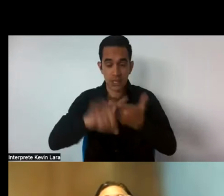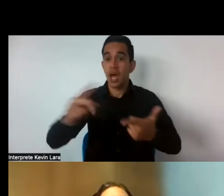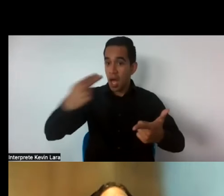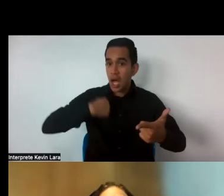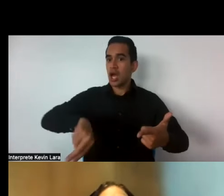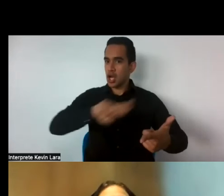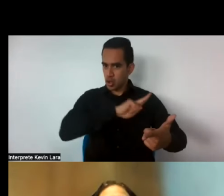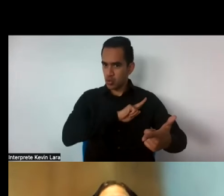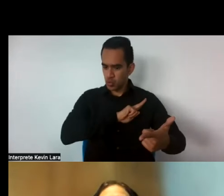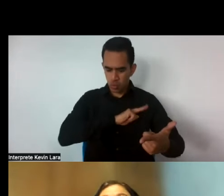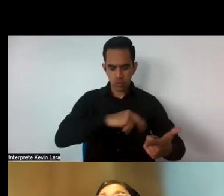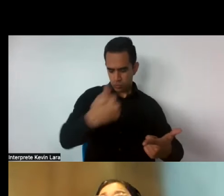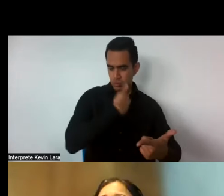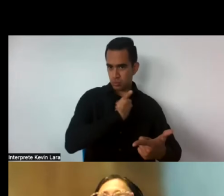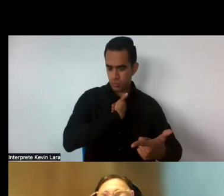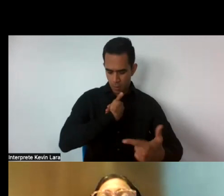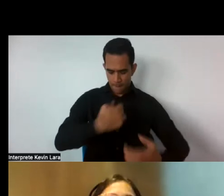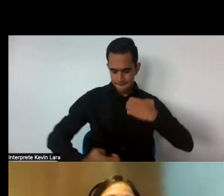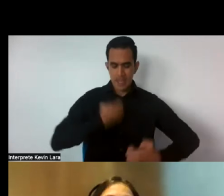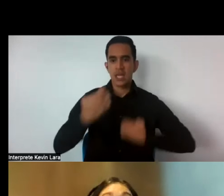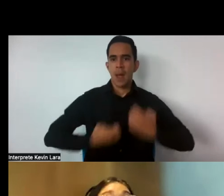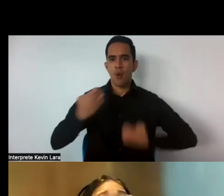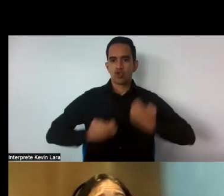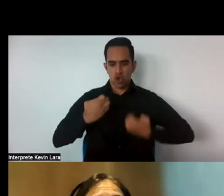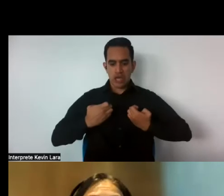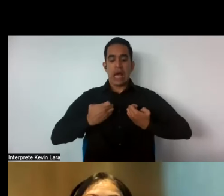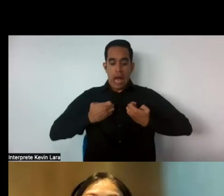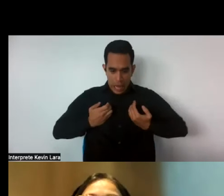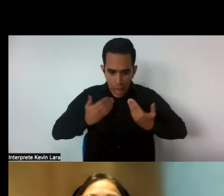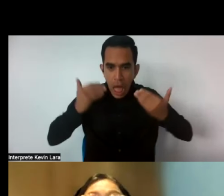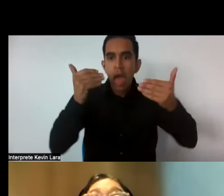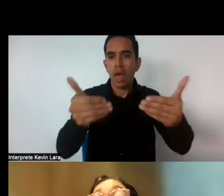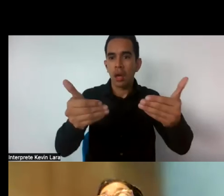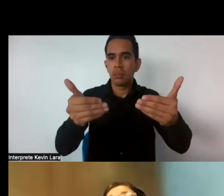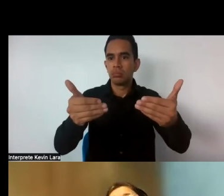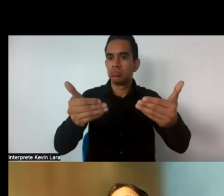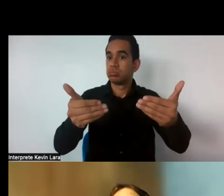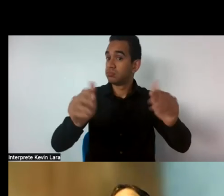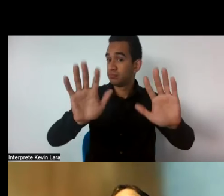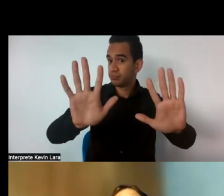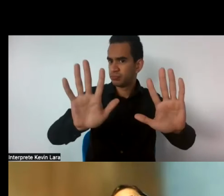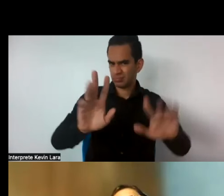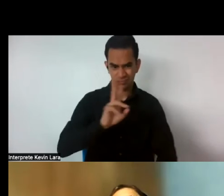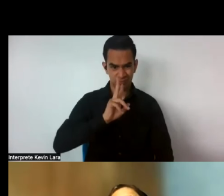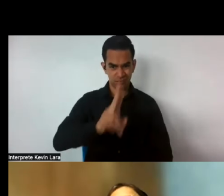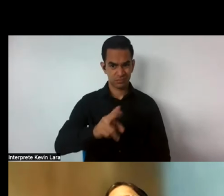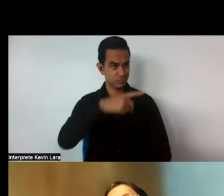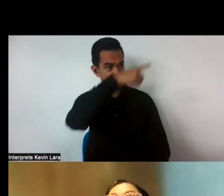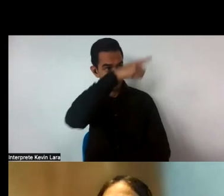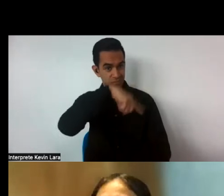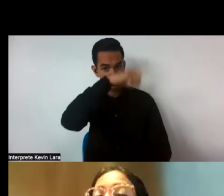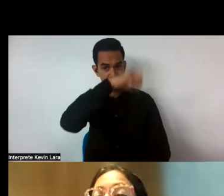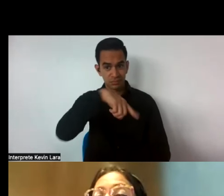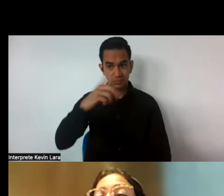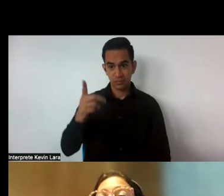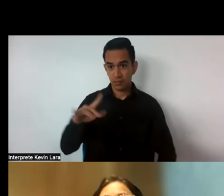momento nos vamos a dar cuenta que yo no puedo ser 100% racional ni 100% emocional. Y